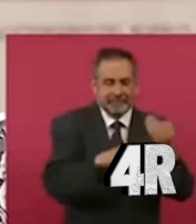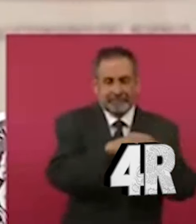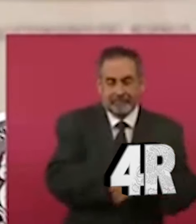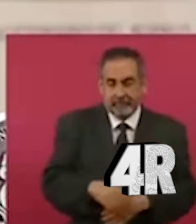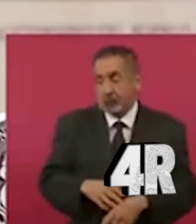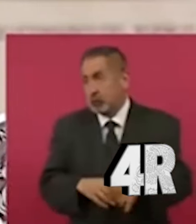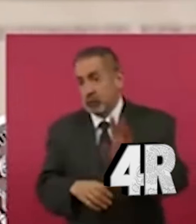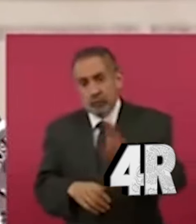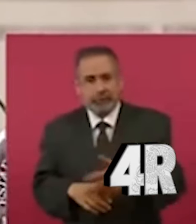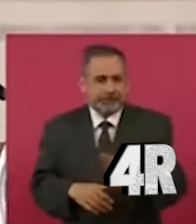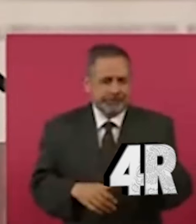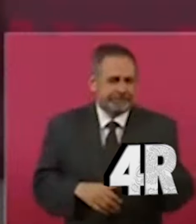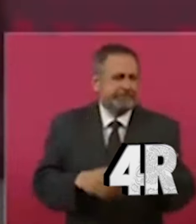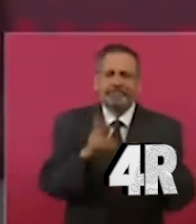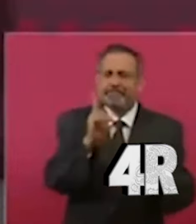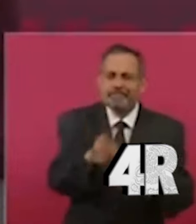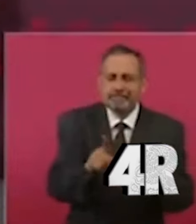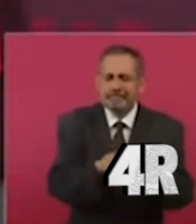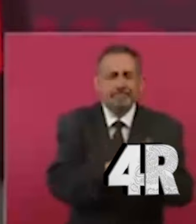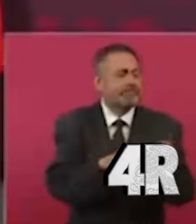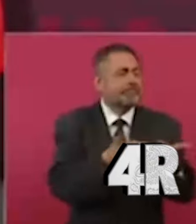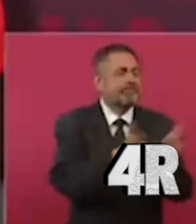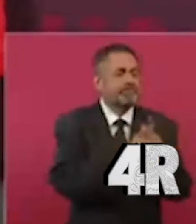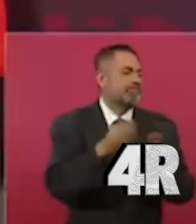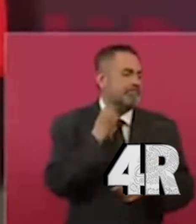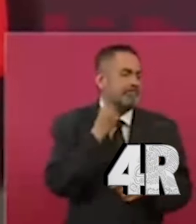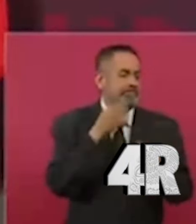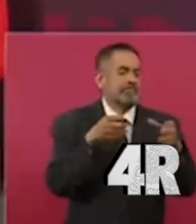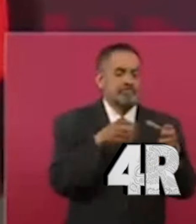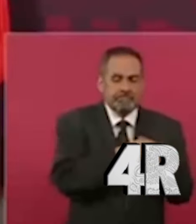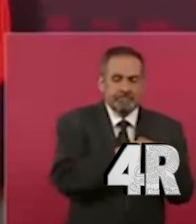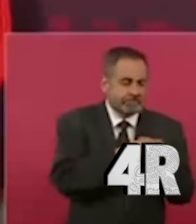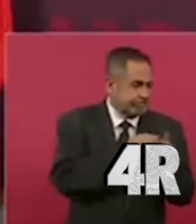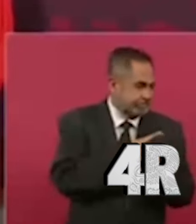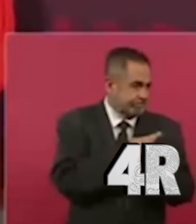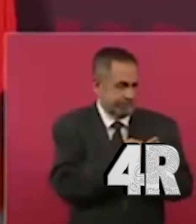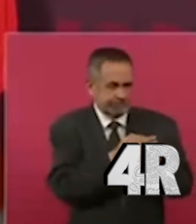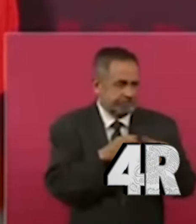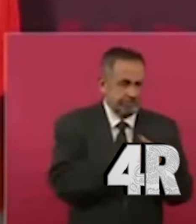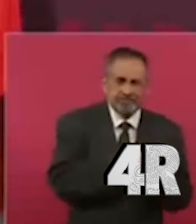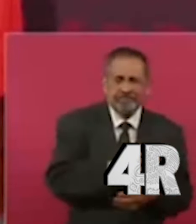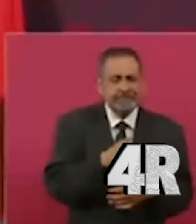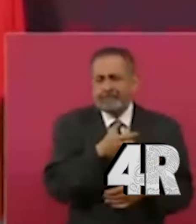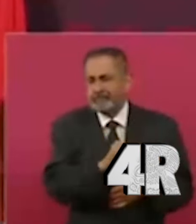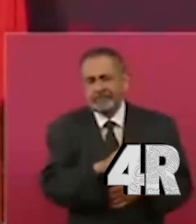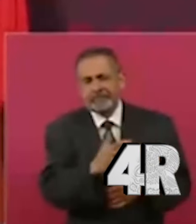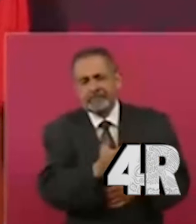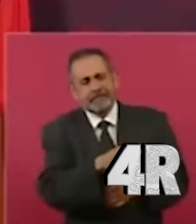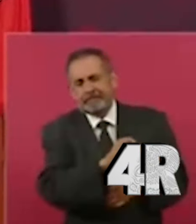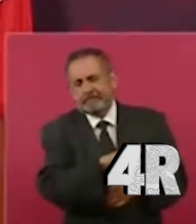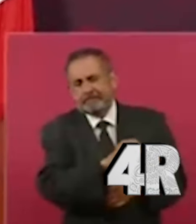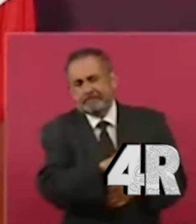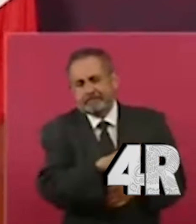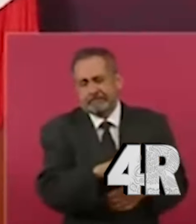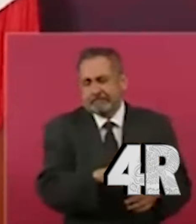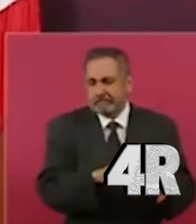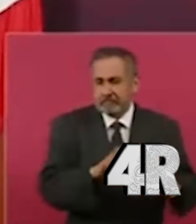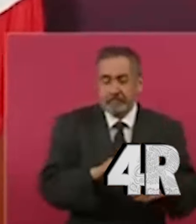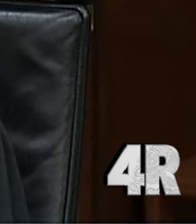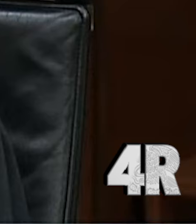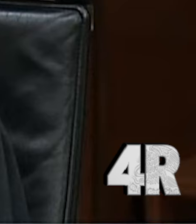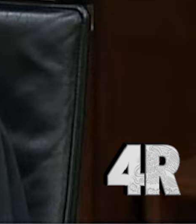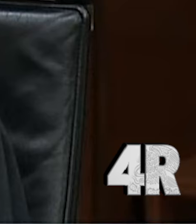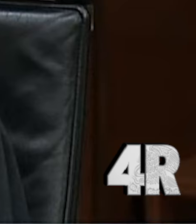que esta ley del poder judicial se va acatando y vamos viendo cómo es que se van cumpliendo los tiempos necesarios para llevar a cabo este